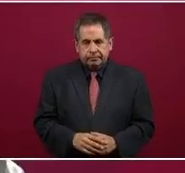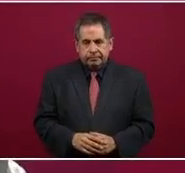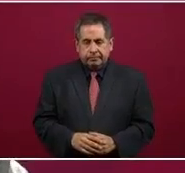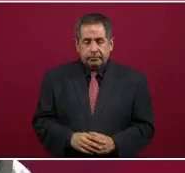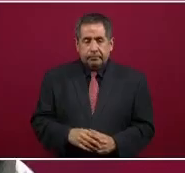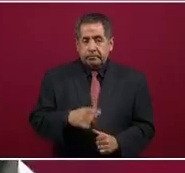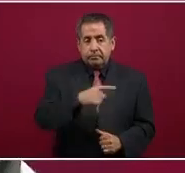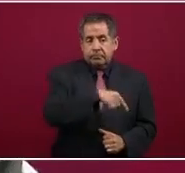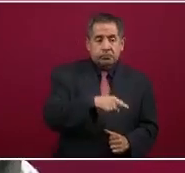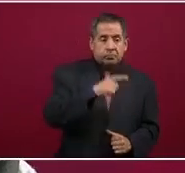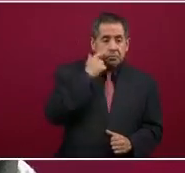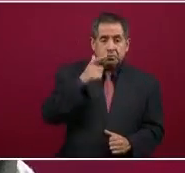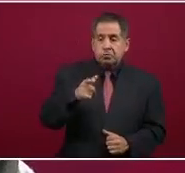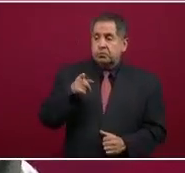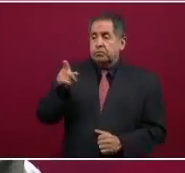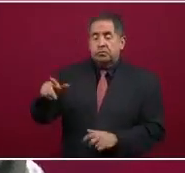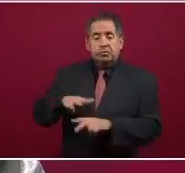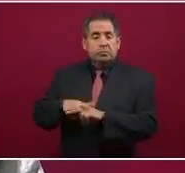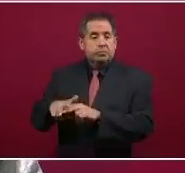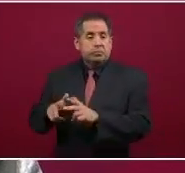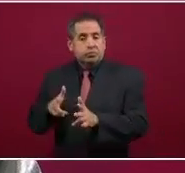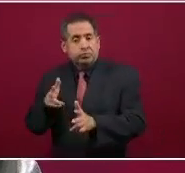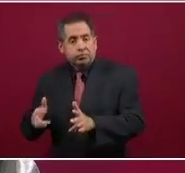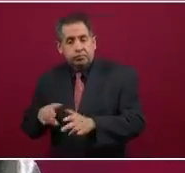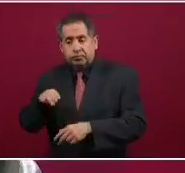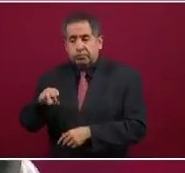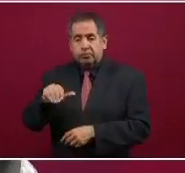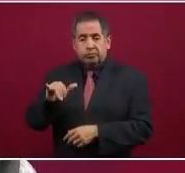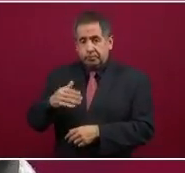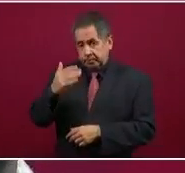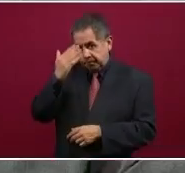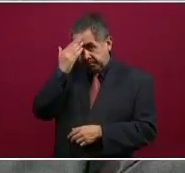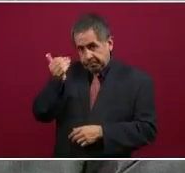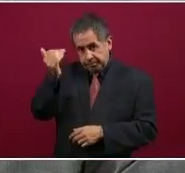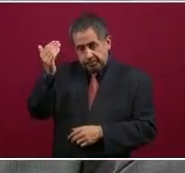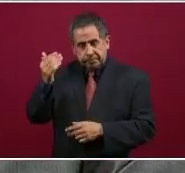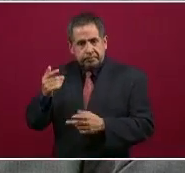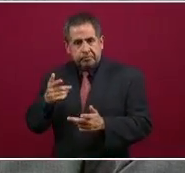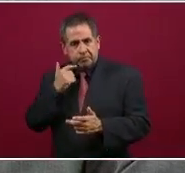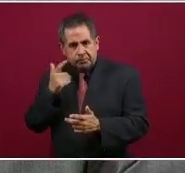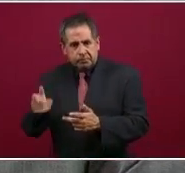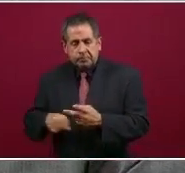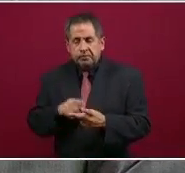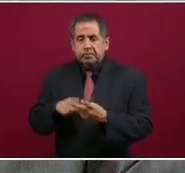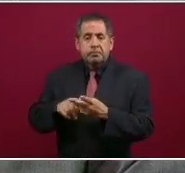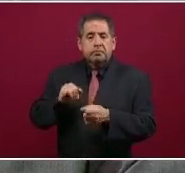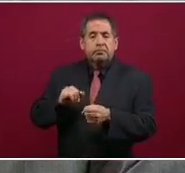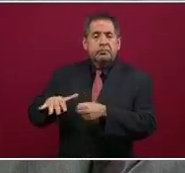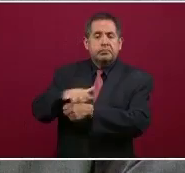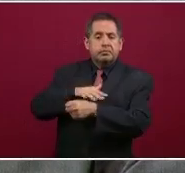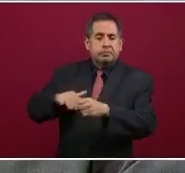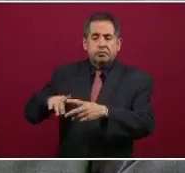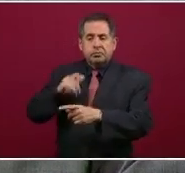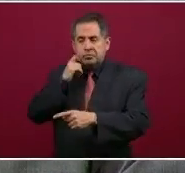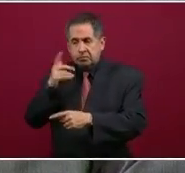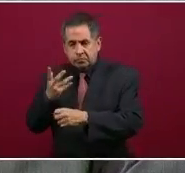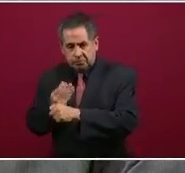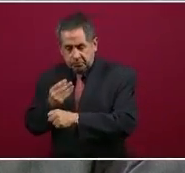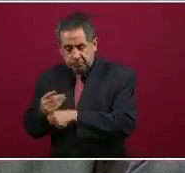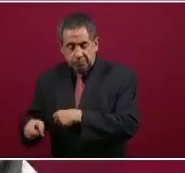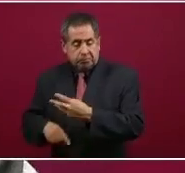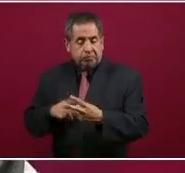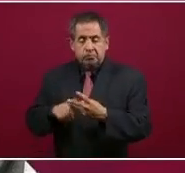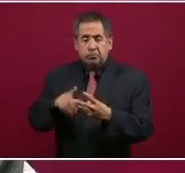haga el Tren Maya, que no se lleve a cabo el proyecto en el Istmo, que no se construya